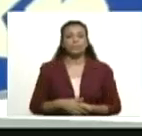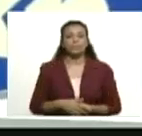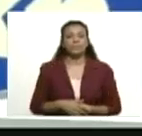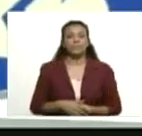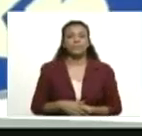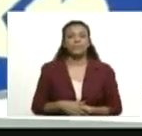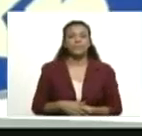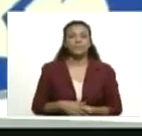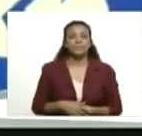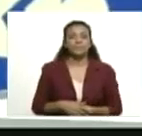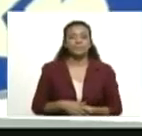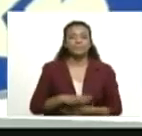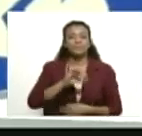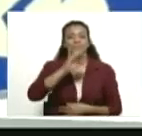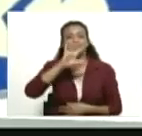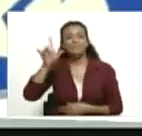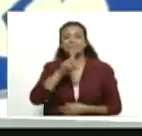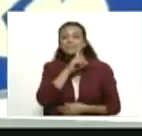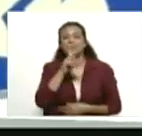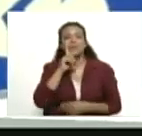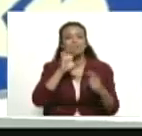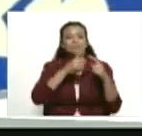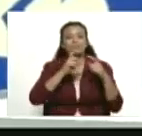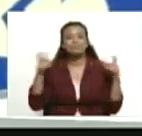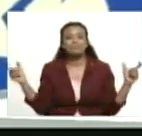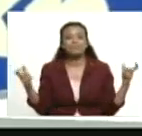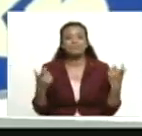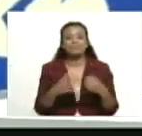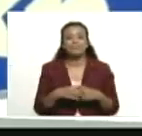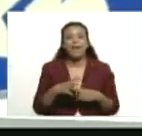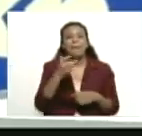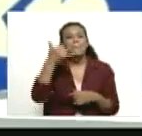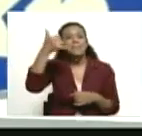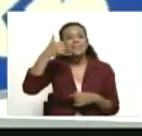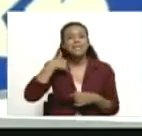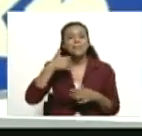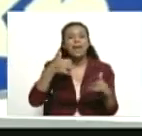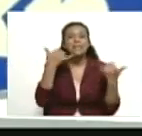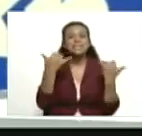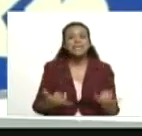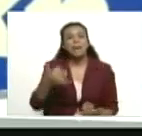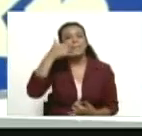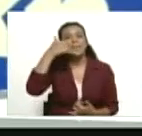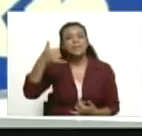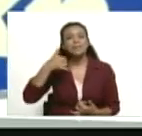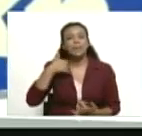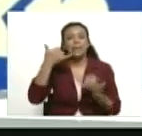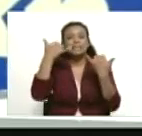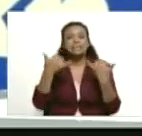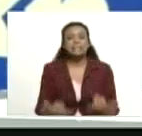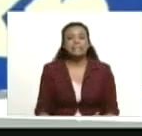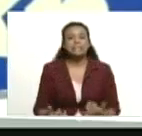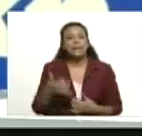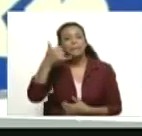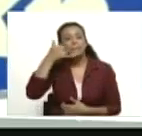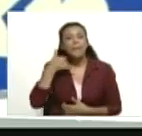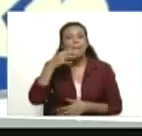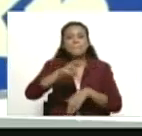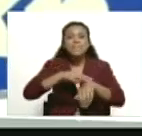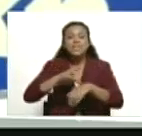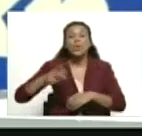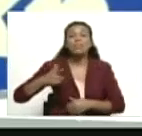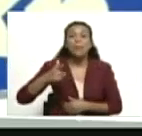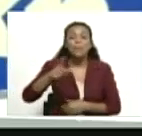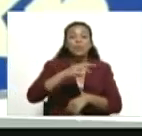Ministro Ayaguarán. ¿Ah? Me lo llamas inmediatamente. Jorge Márquez, me llamas al ministro de